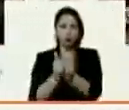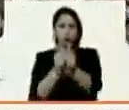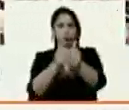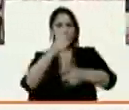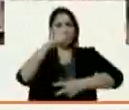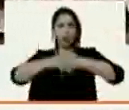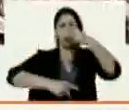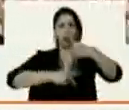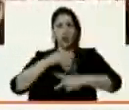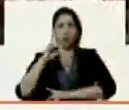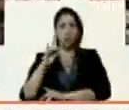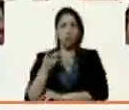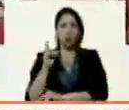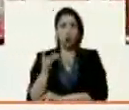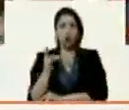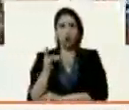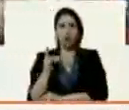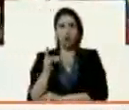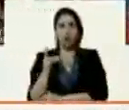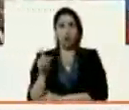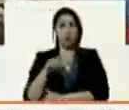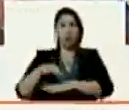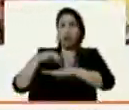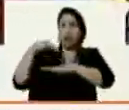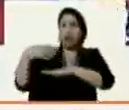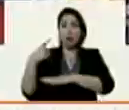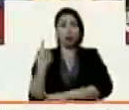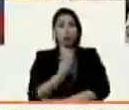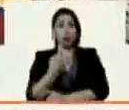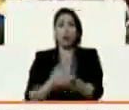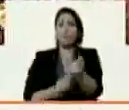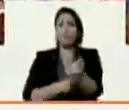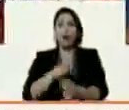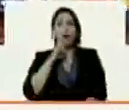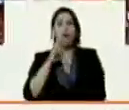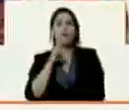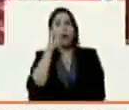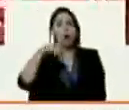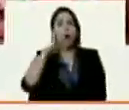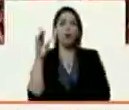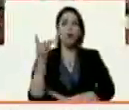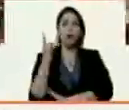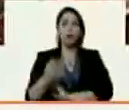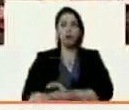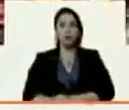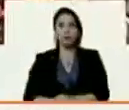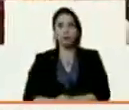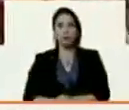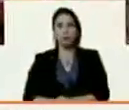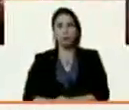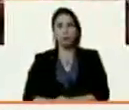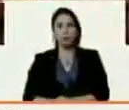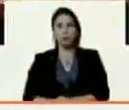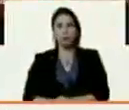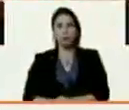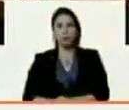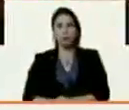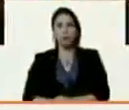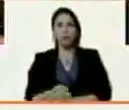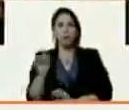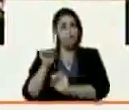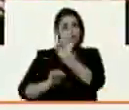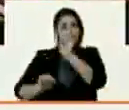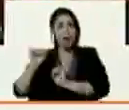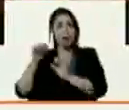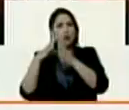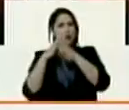de Bolivia. Que no dejemos solo al hermano Evo y al pueblo boliviano. Que lo defendamos en todas